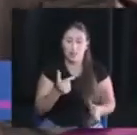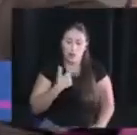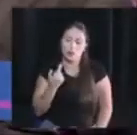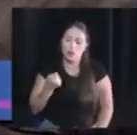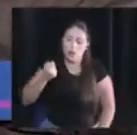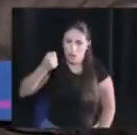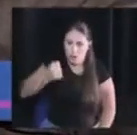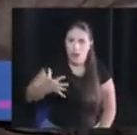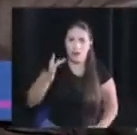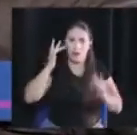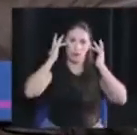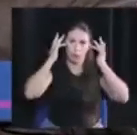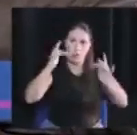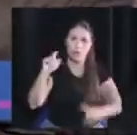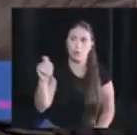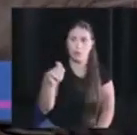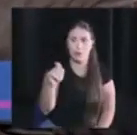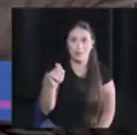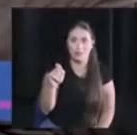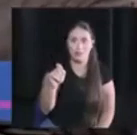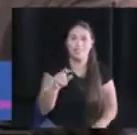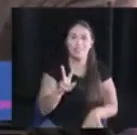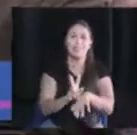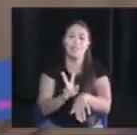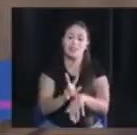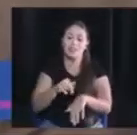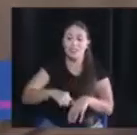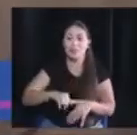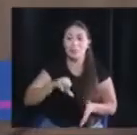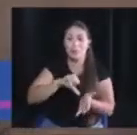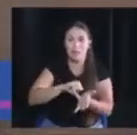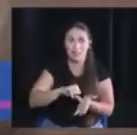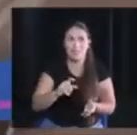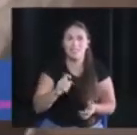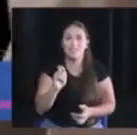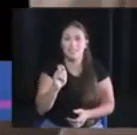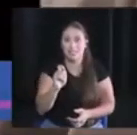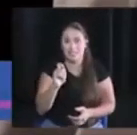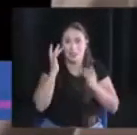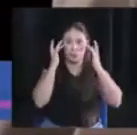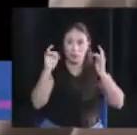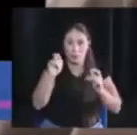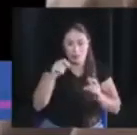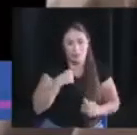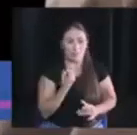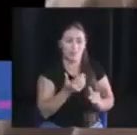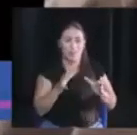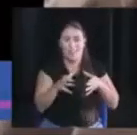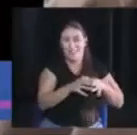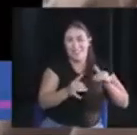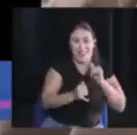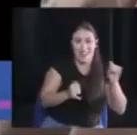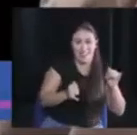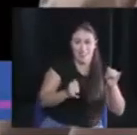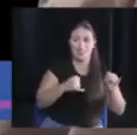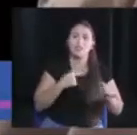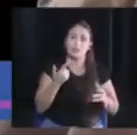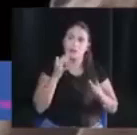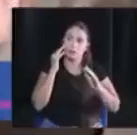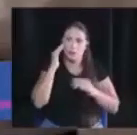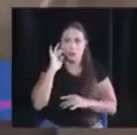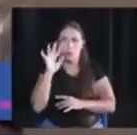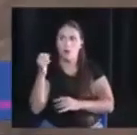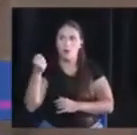valoramos a la vez la educación pública, ¿quién defiende en este país la educación pública? Y nosotros que valoramos el mundo del